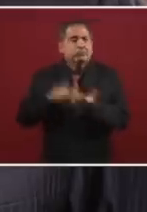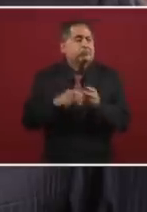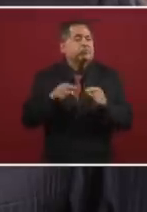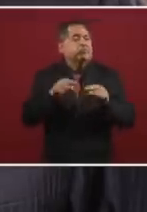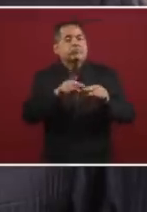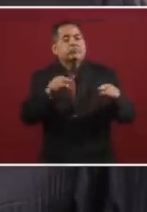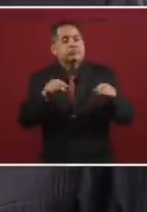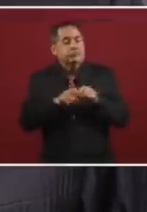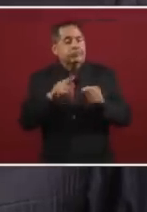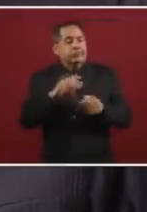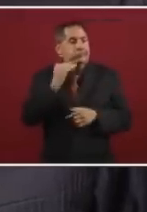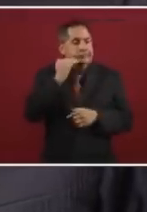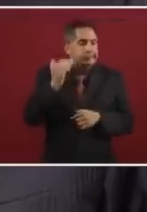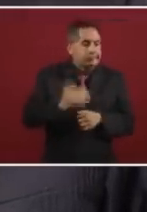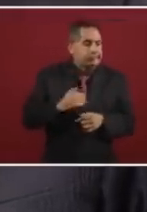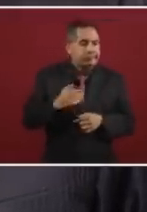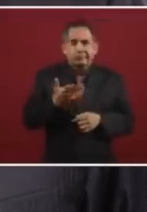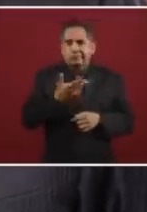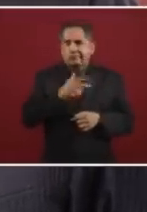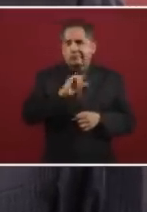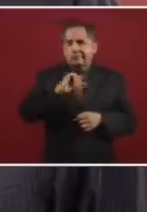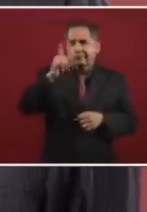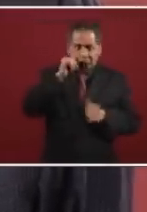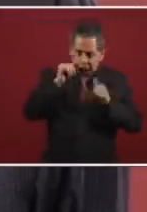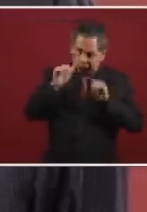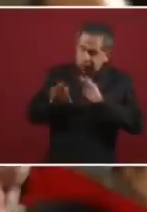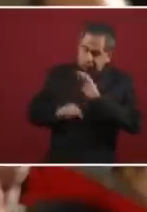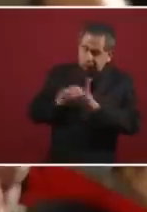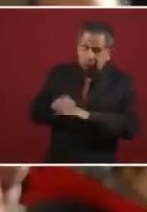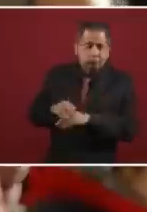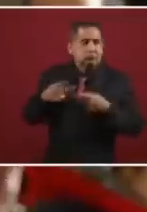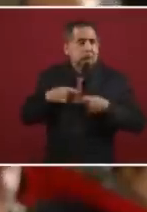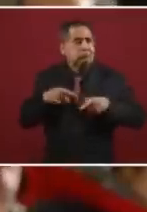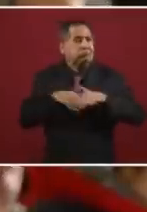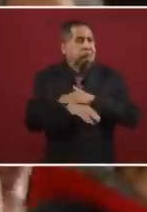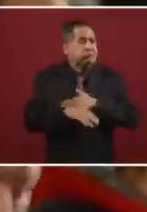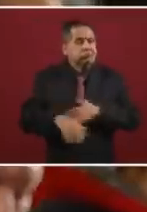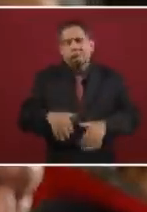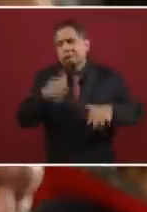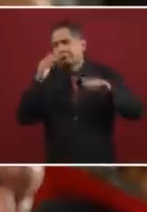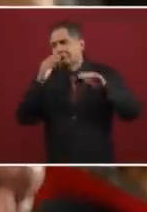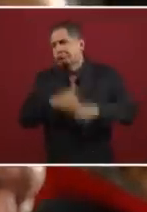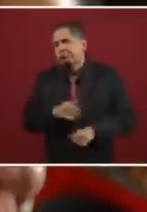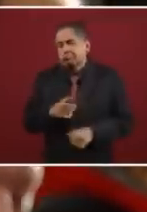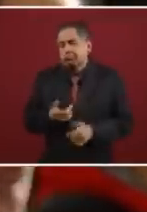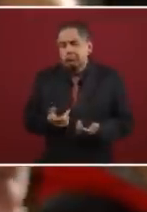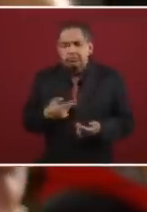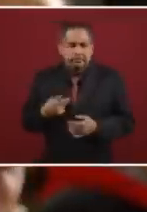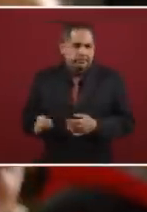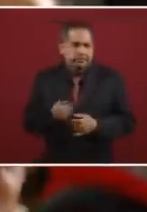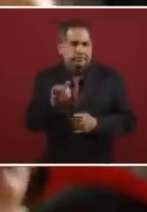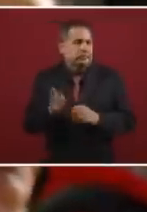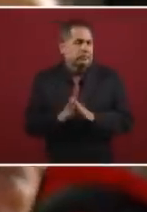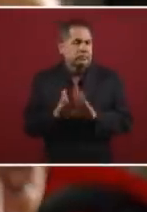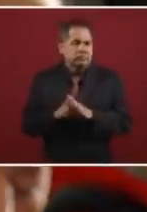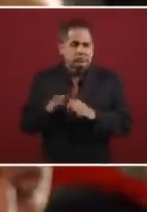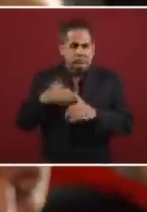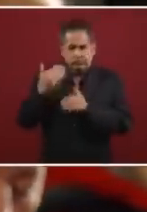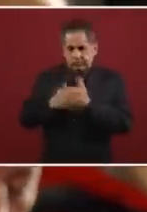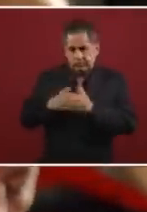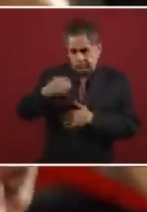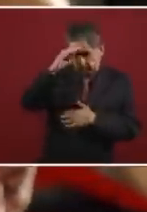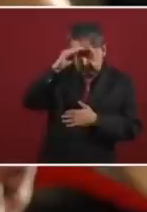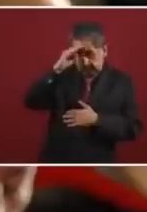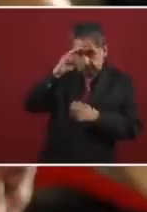atención deficiente y poco profesional que desalienta a los enfermos por adicciones la pregunta es si usted ha pensado